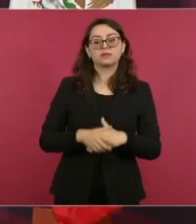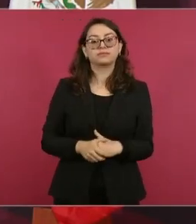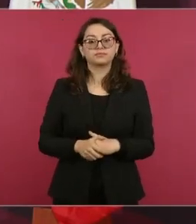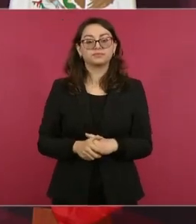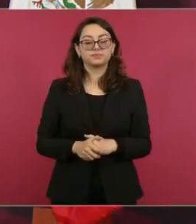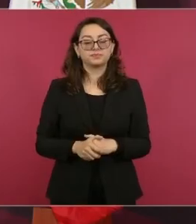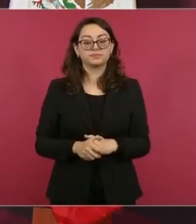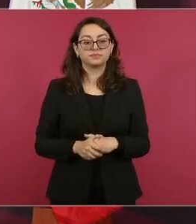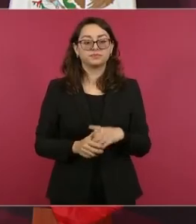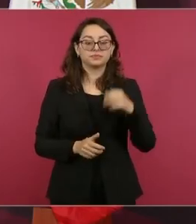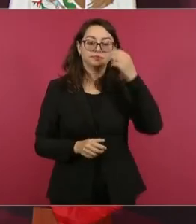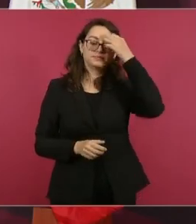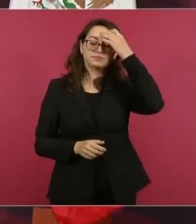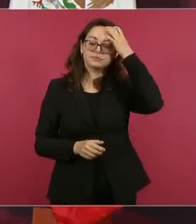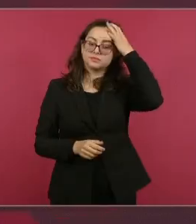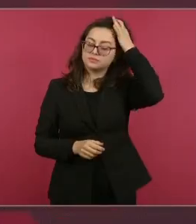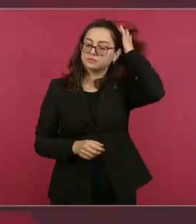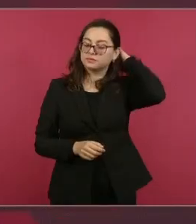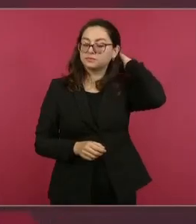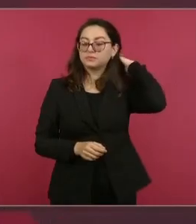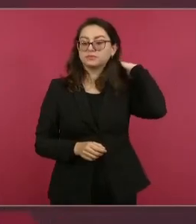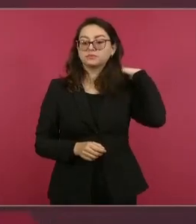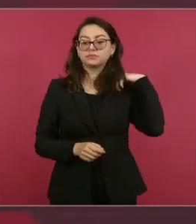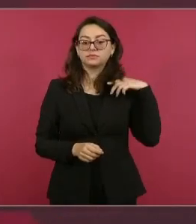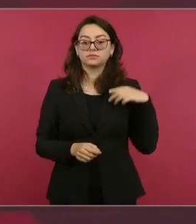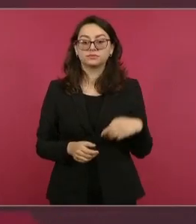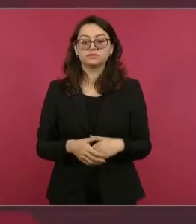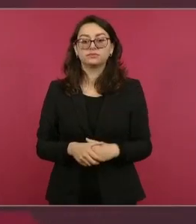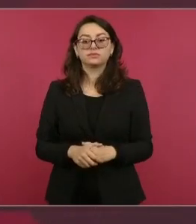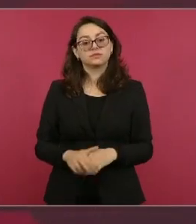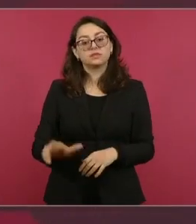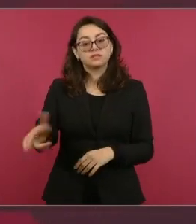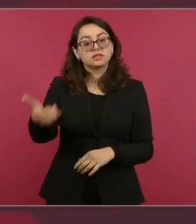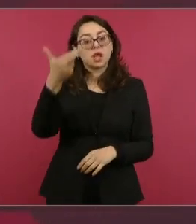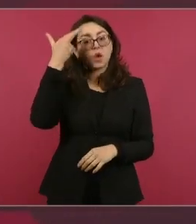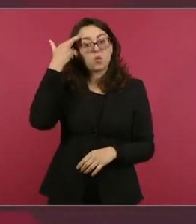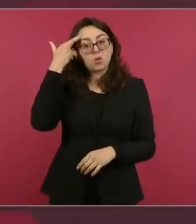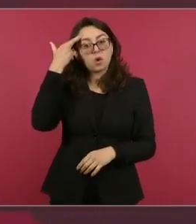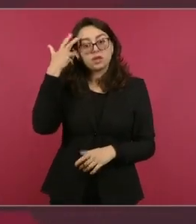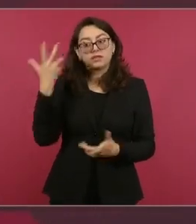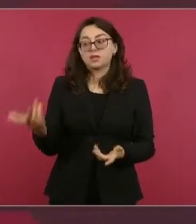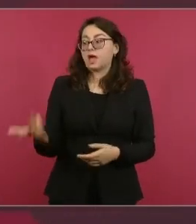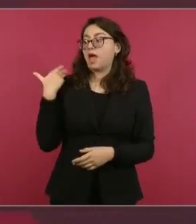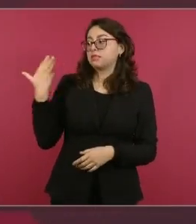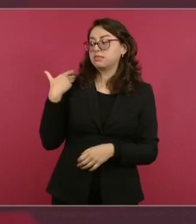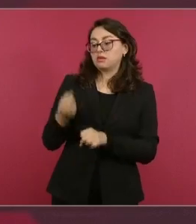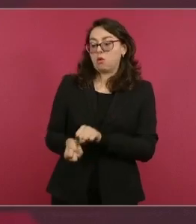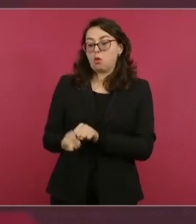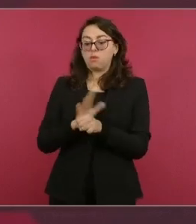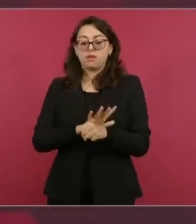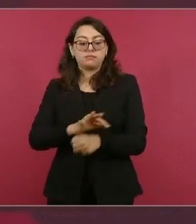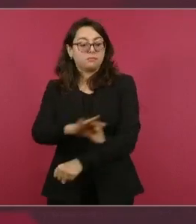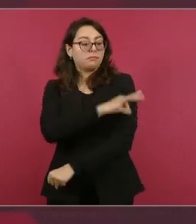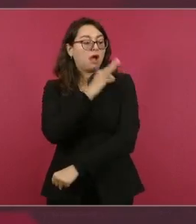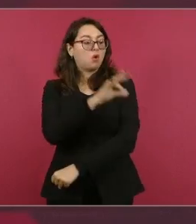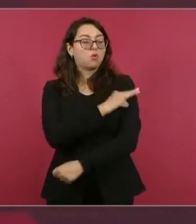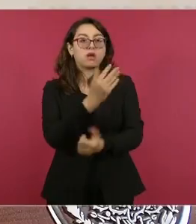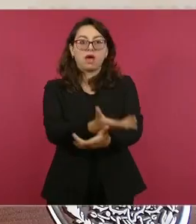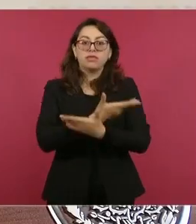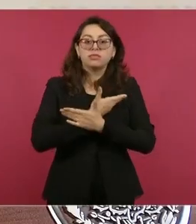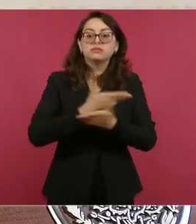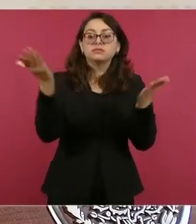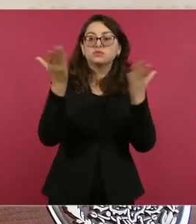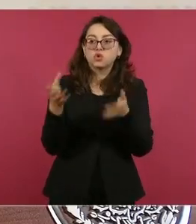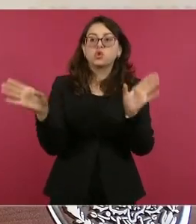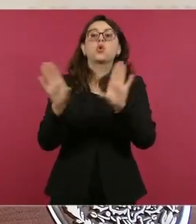¿Cómo distribuimos las vacunas? Bueno, las nuevas vacunas que se van a utilizar para esta nueva